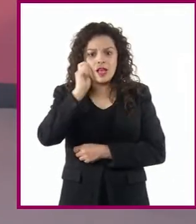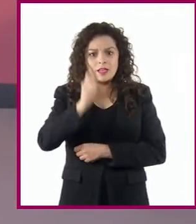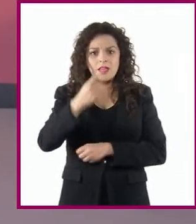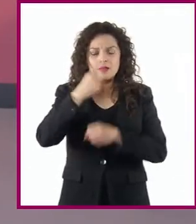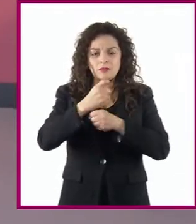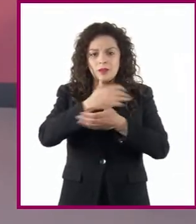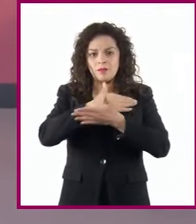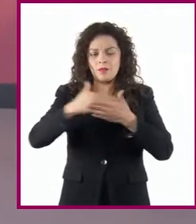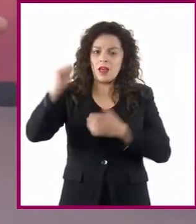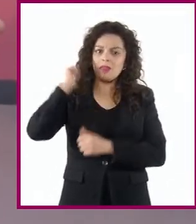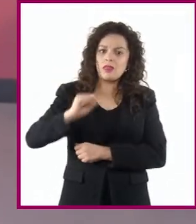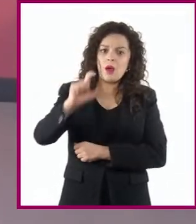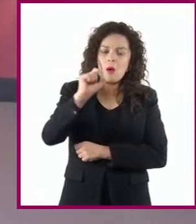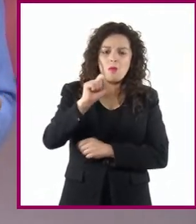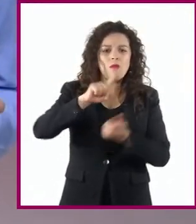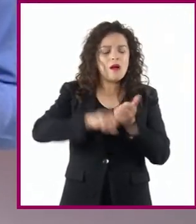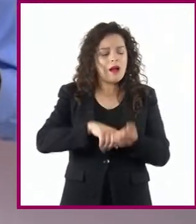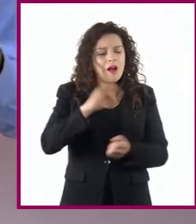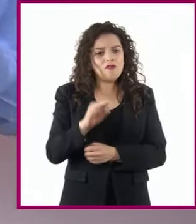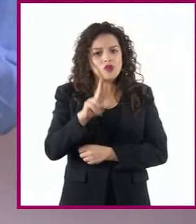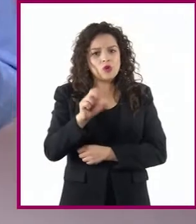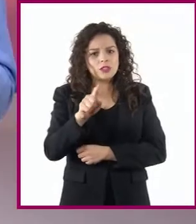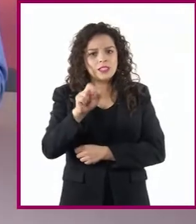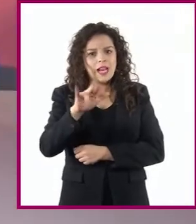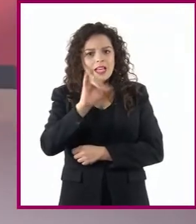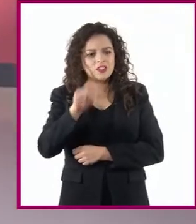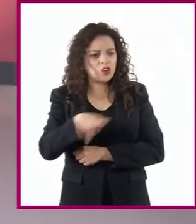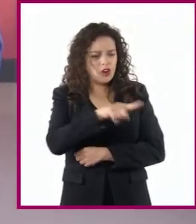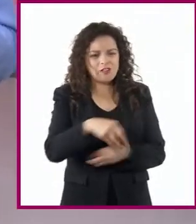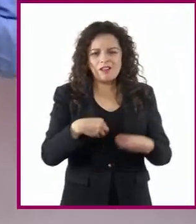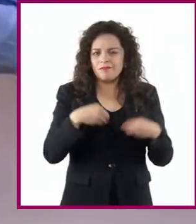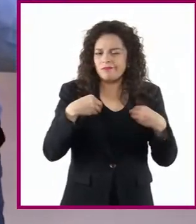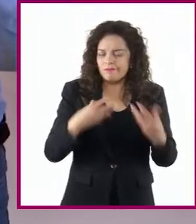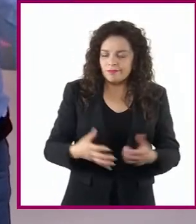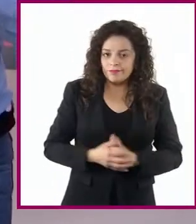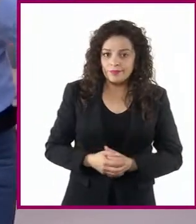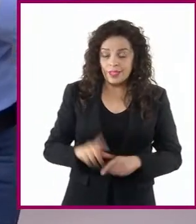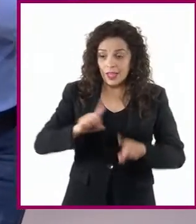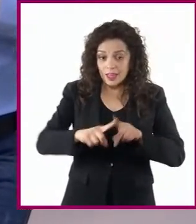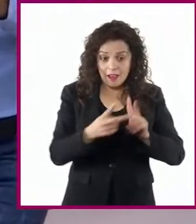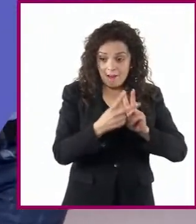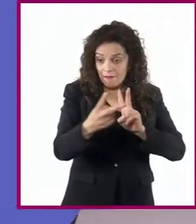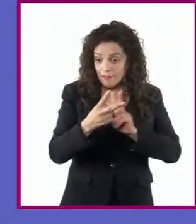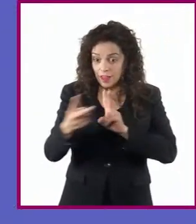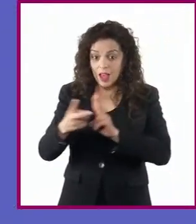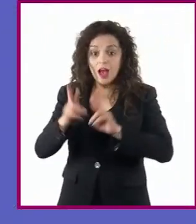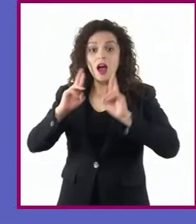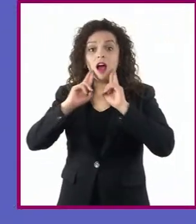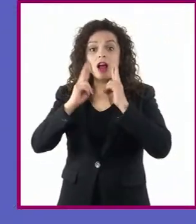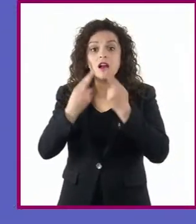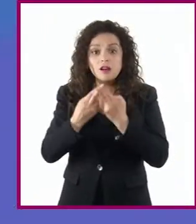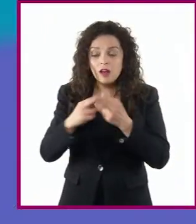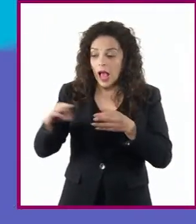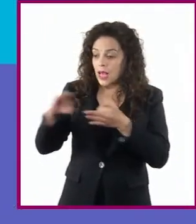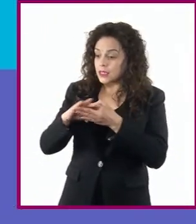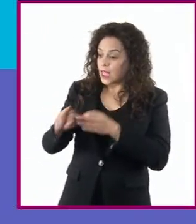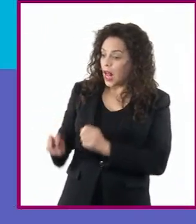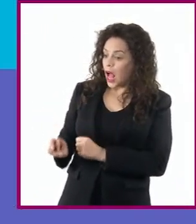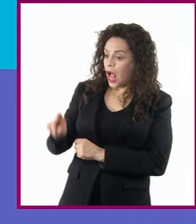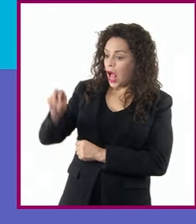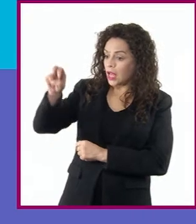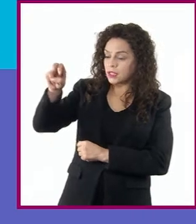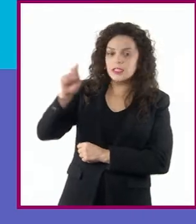XX. A través de las historias de distintos vecinos que se reúnen en torno a la escalera, se construye